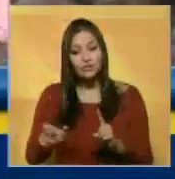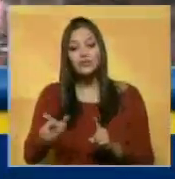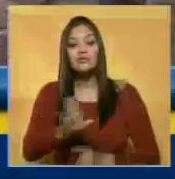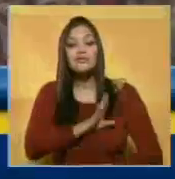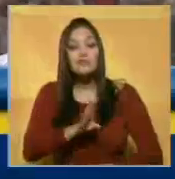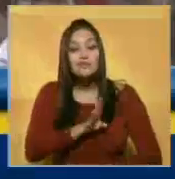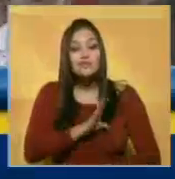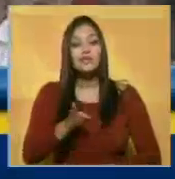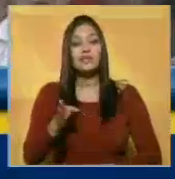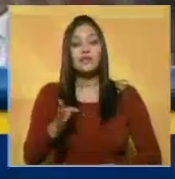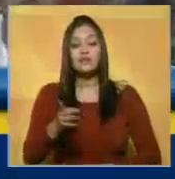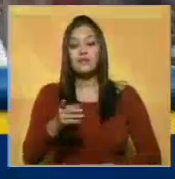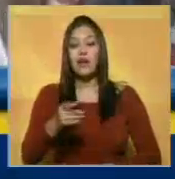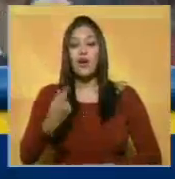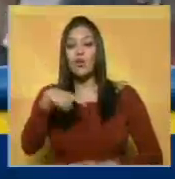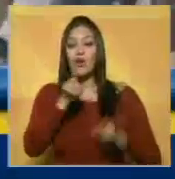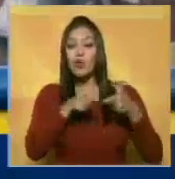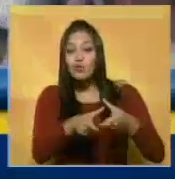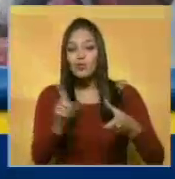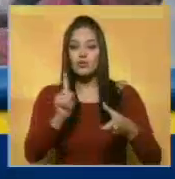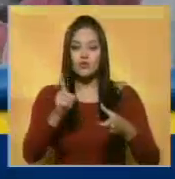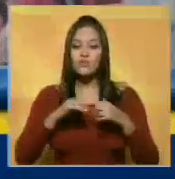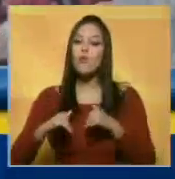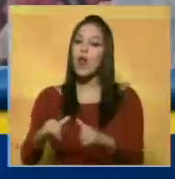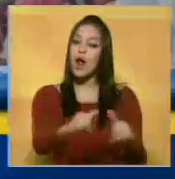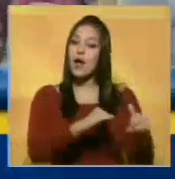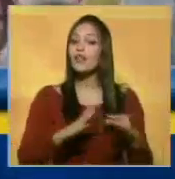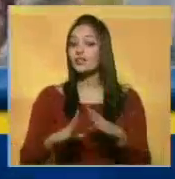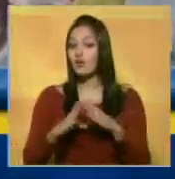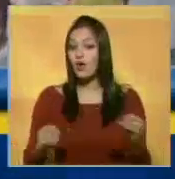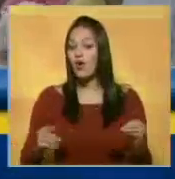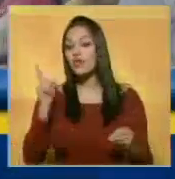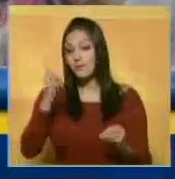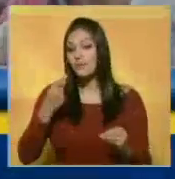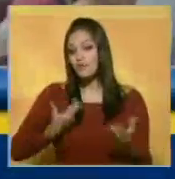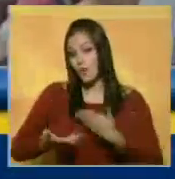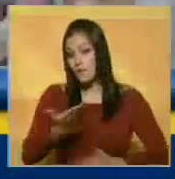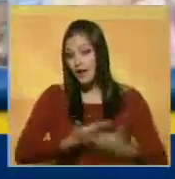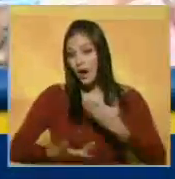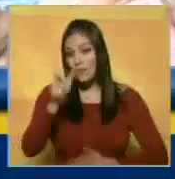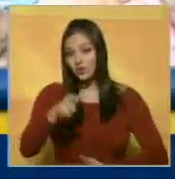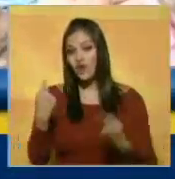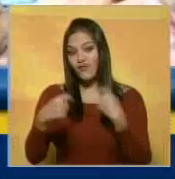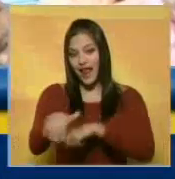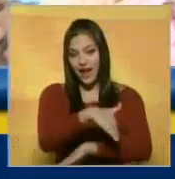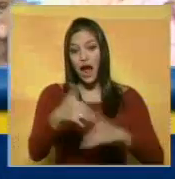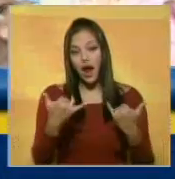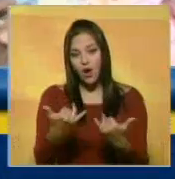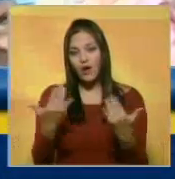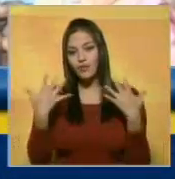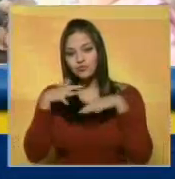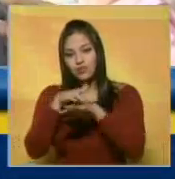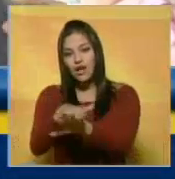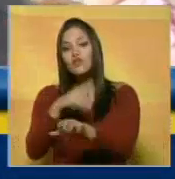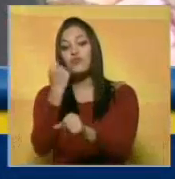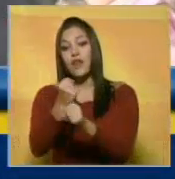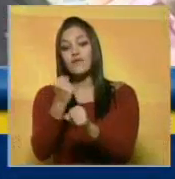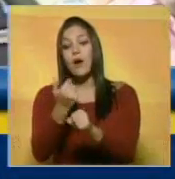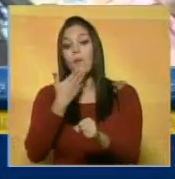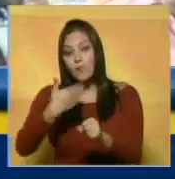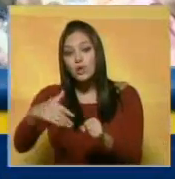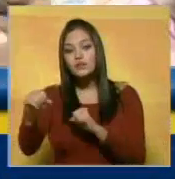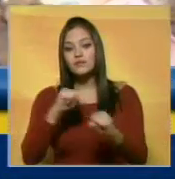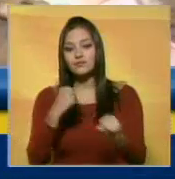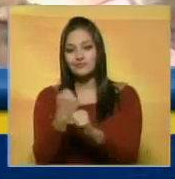losada para este pueblo como vamos a hacer el mercado de bonero y ya estamos trabajando rosiris y yo para nuestra próxima